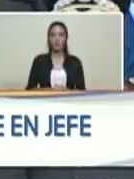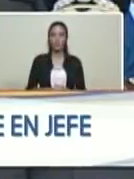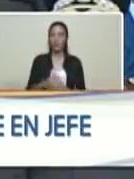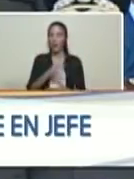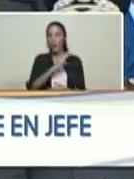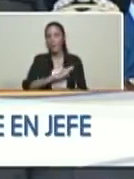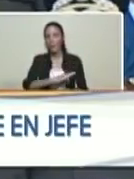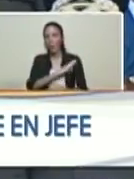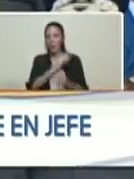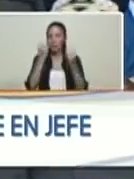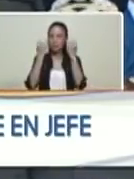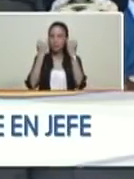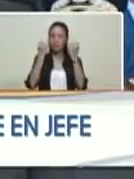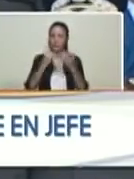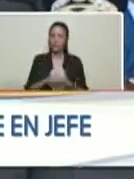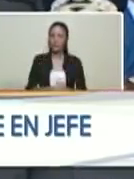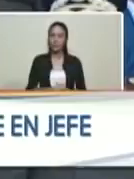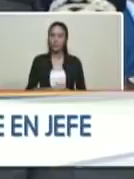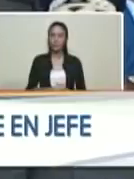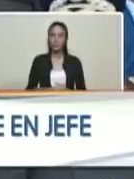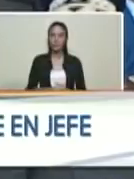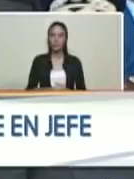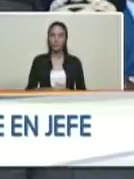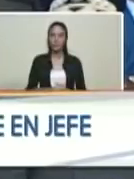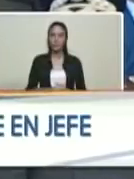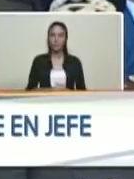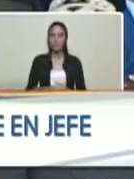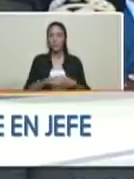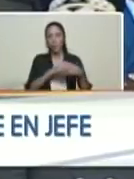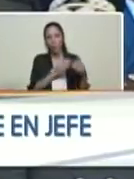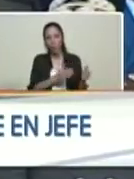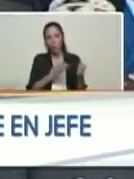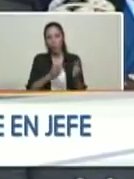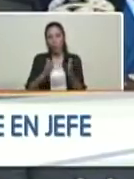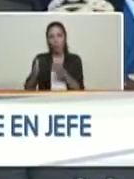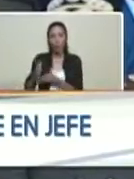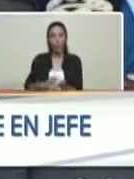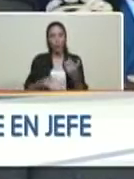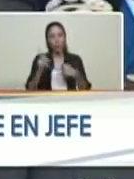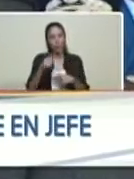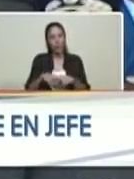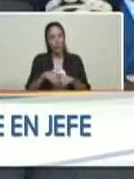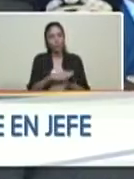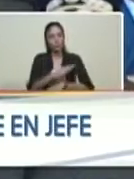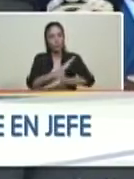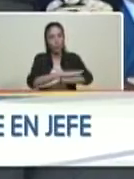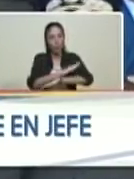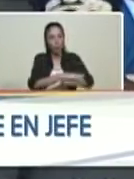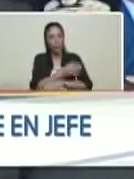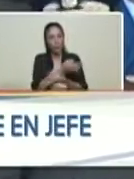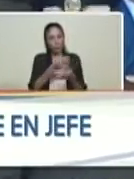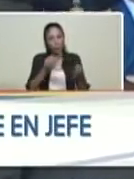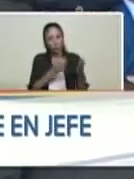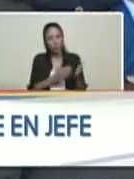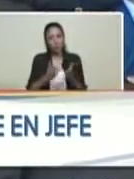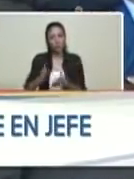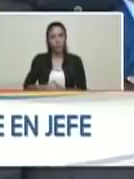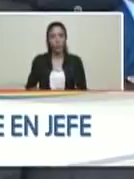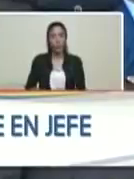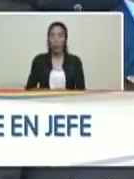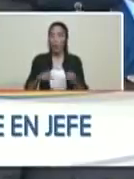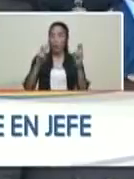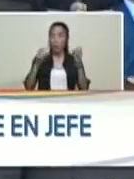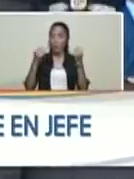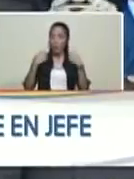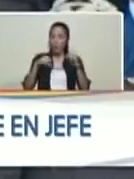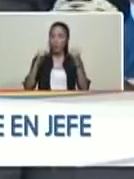moral la nueva organización la nueva disciplina los nuevos ejercicios